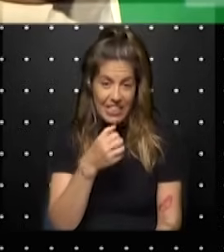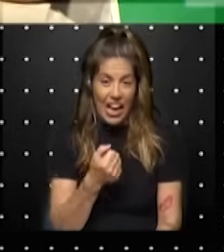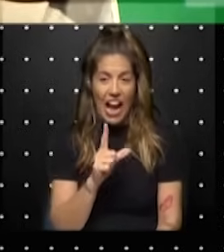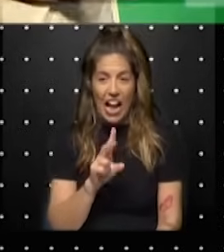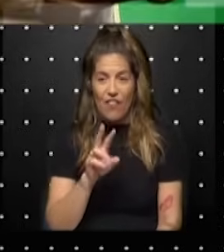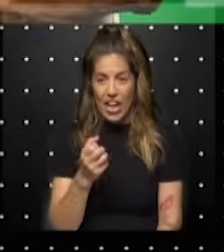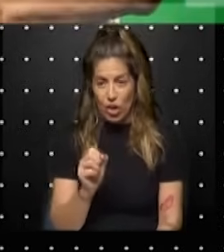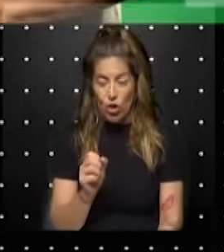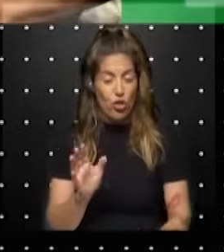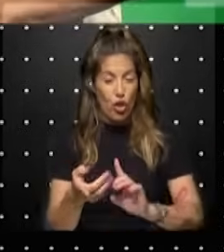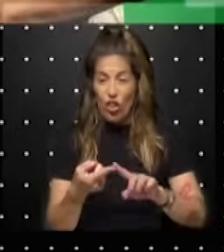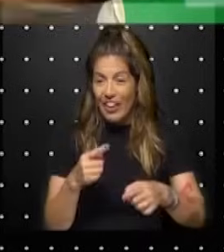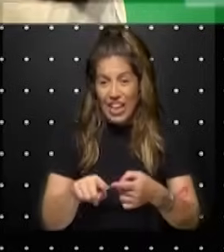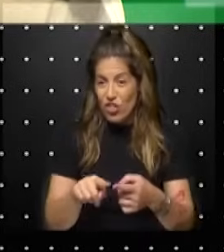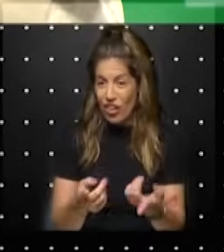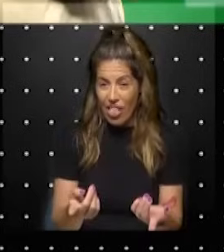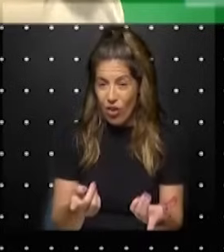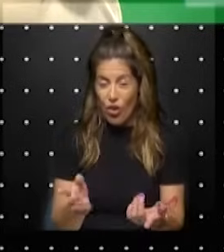todo interrelacionado.